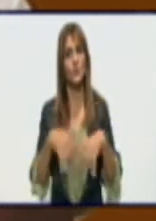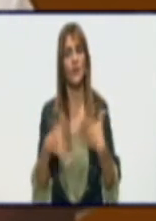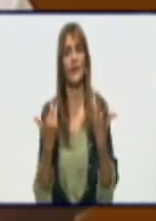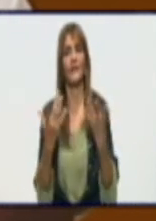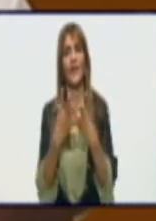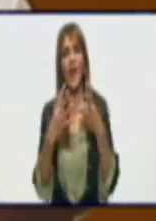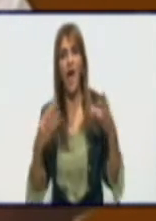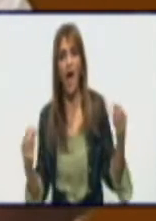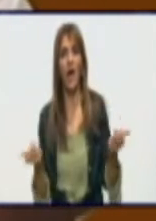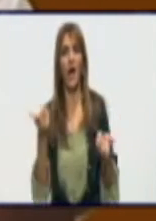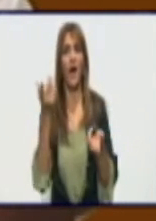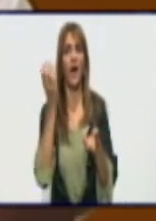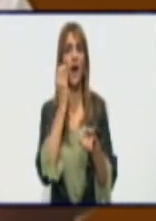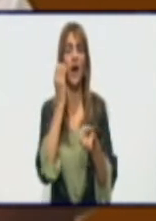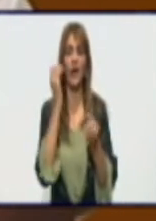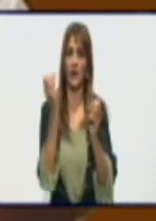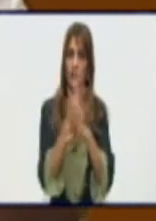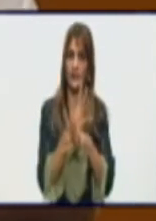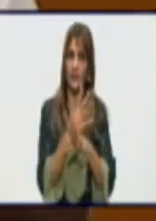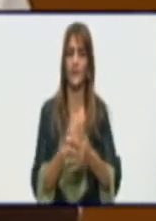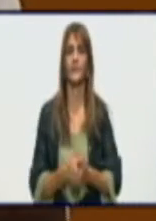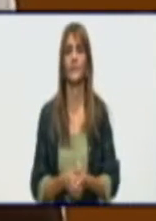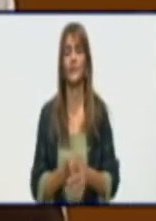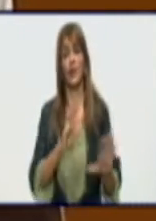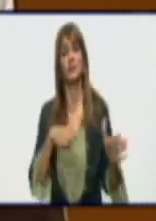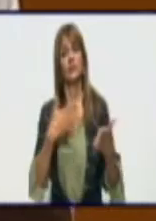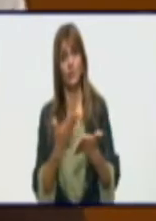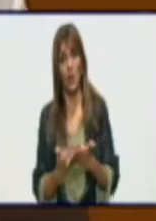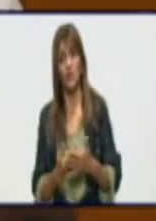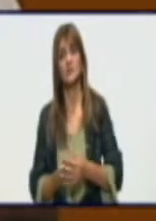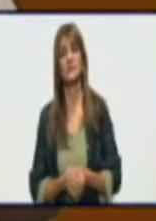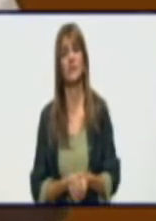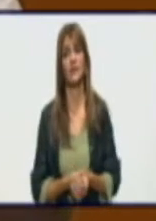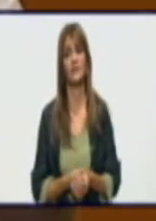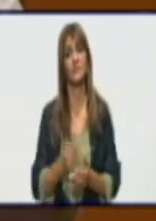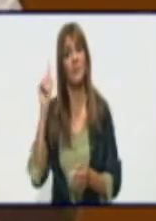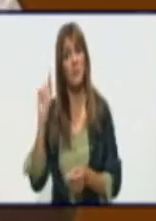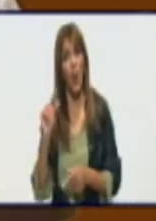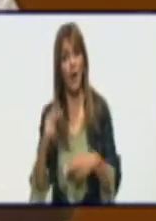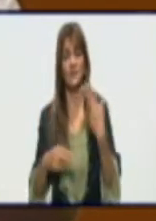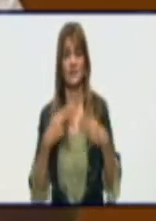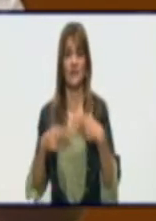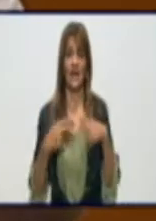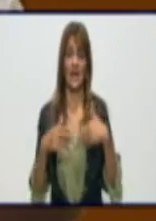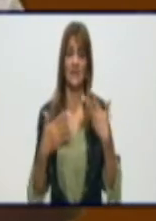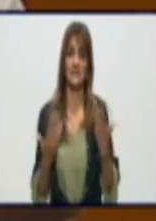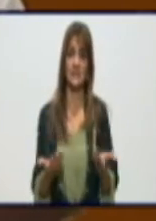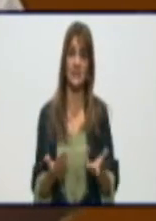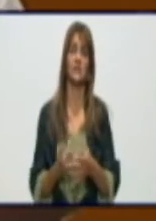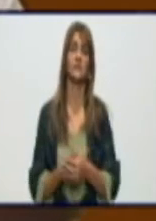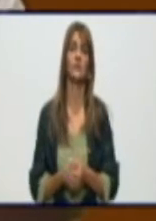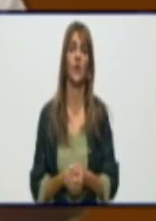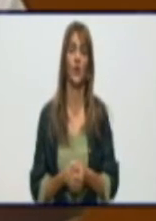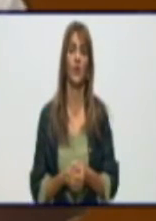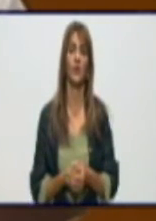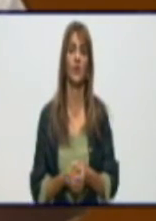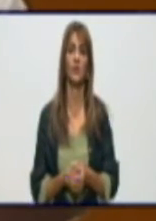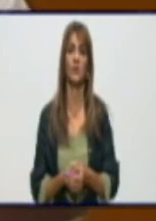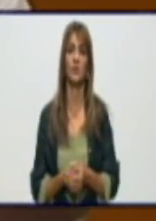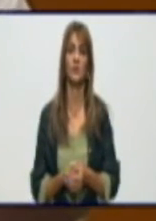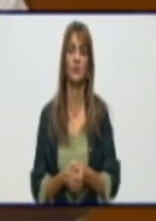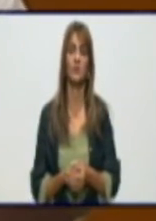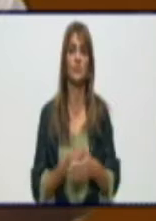ha obligado a seguir potenciando las producciones derivadas, no derivadas de la harina, como son las producciones de conserva de fruta, conserva